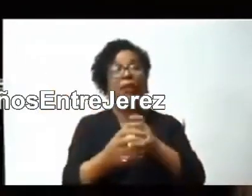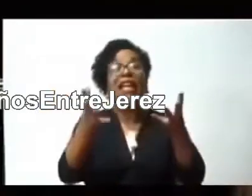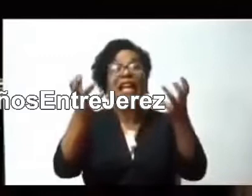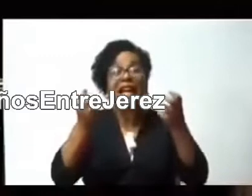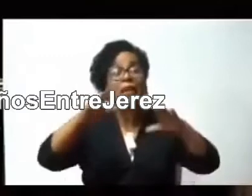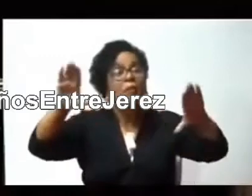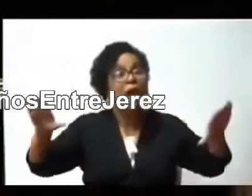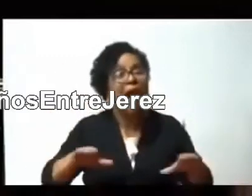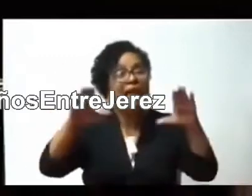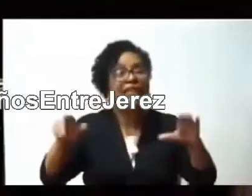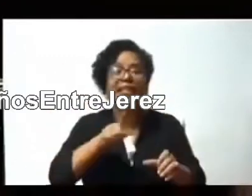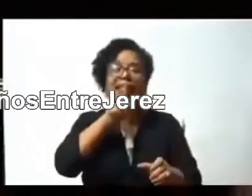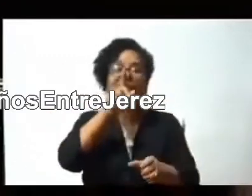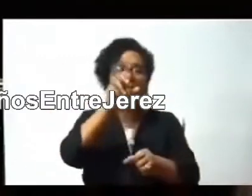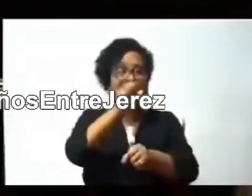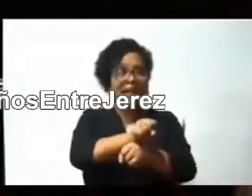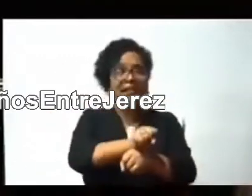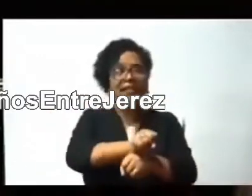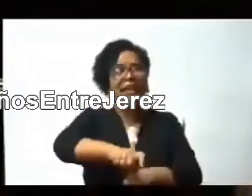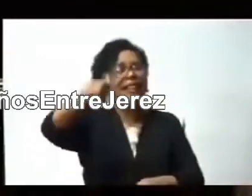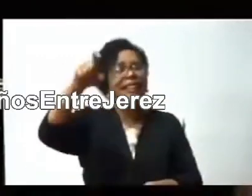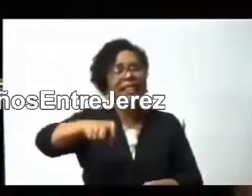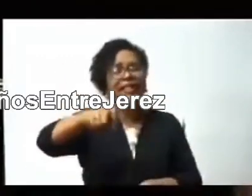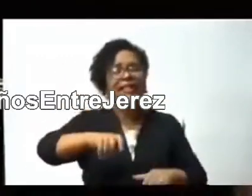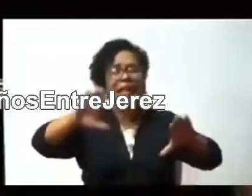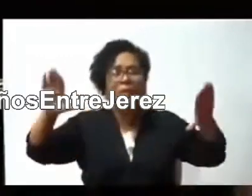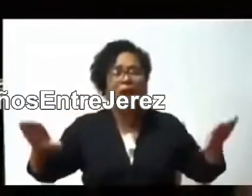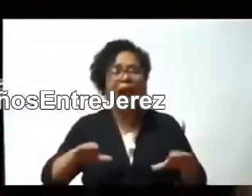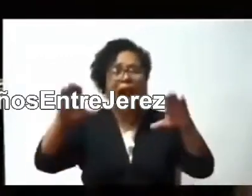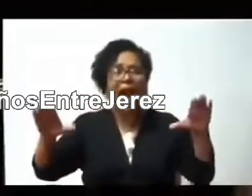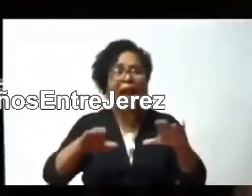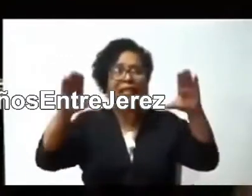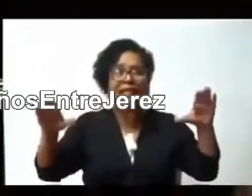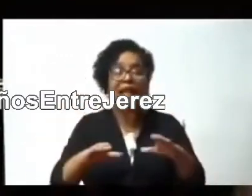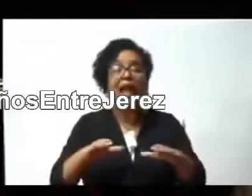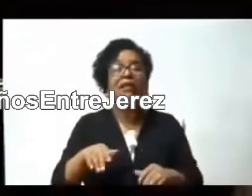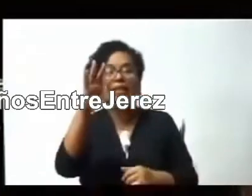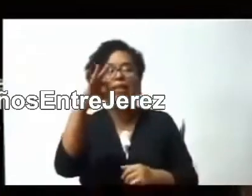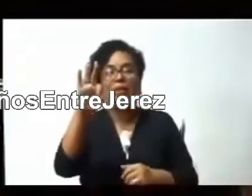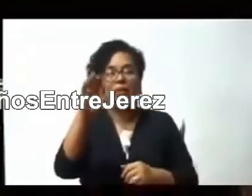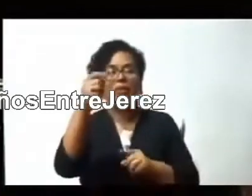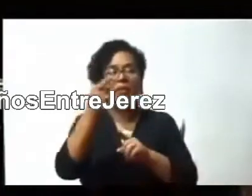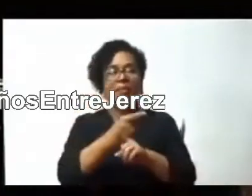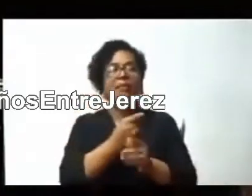reales, necesitamos más acción y menos intención.